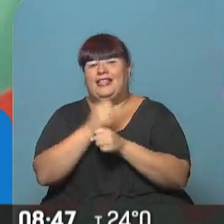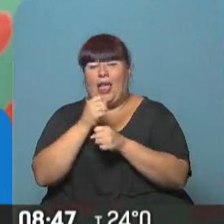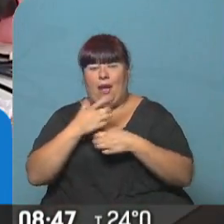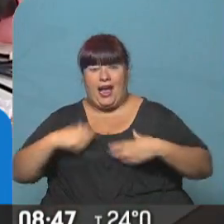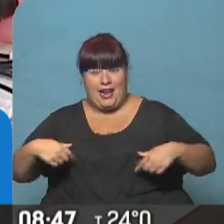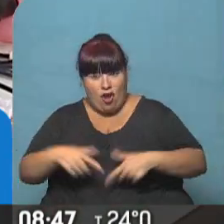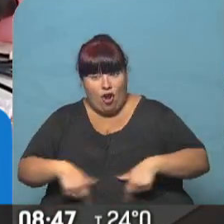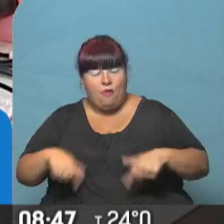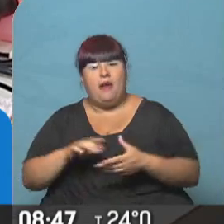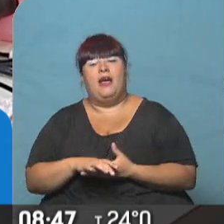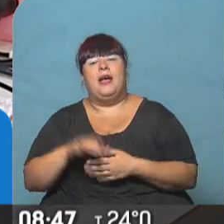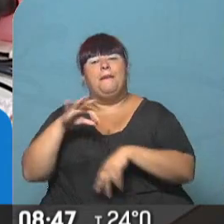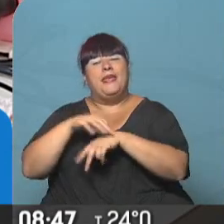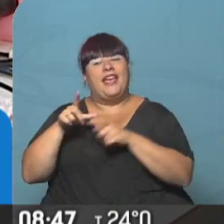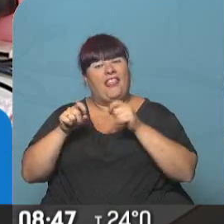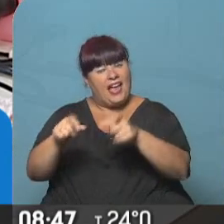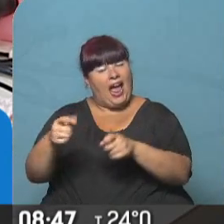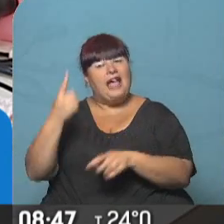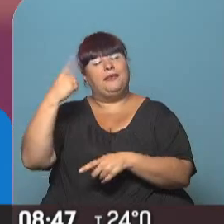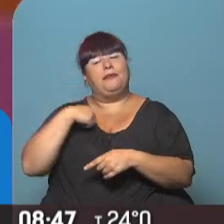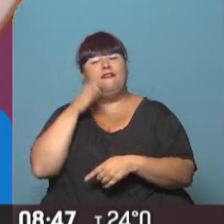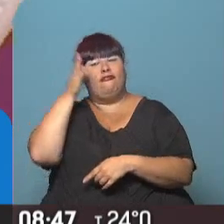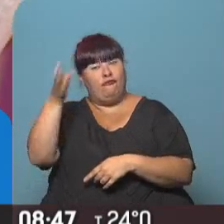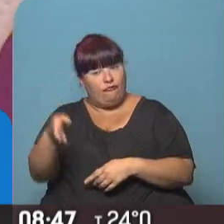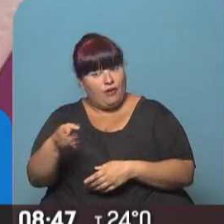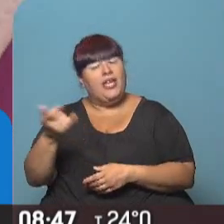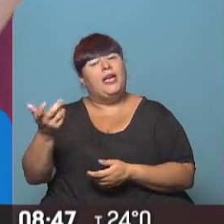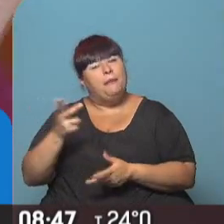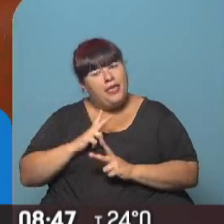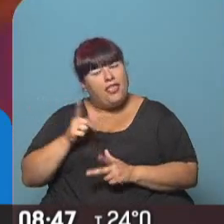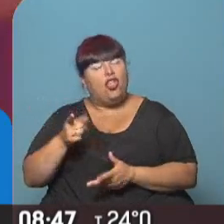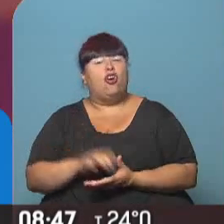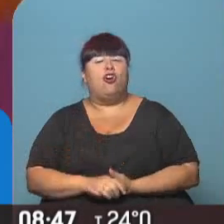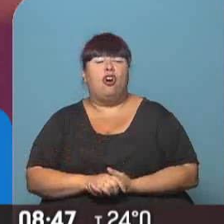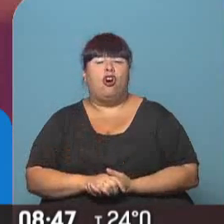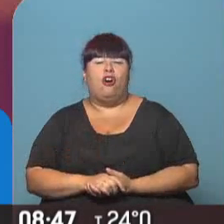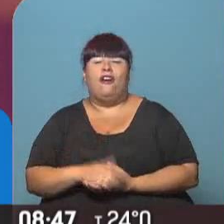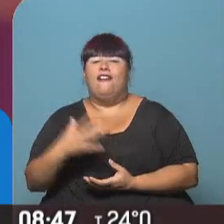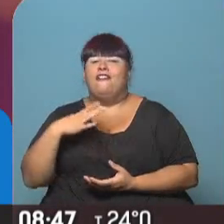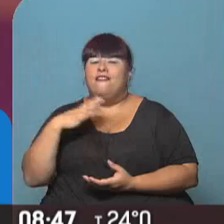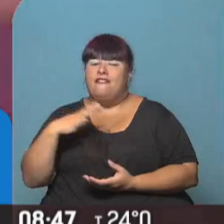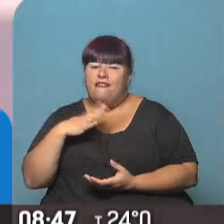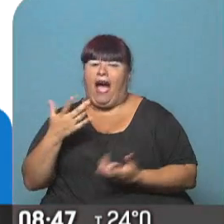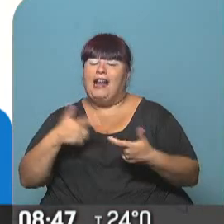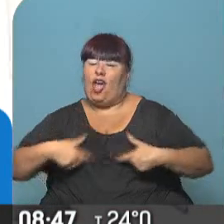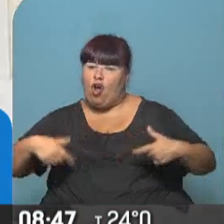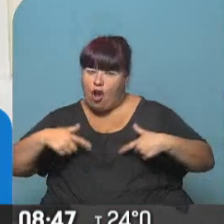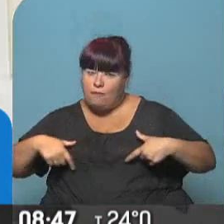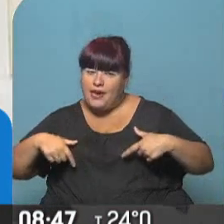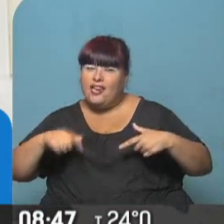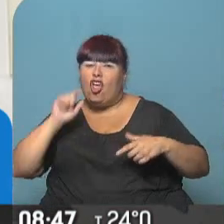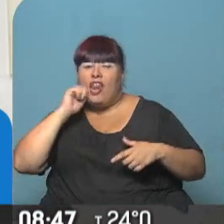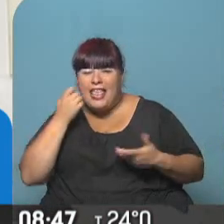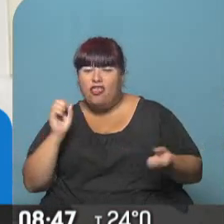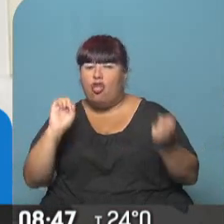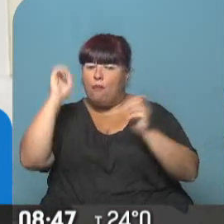lencería. Mi oncóloga, en una de las primeras consultas, ella me había dicho que faltaban corpiños que sean